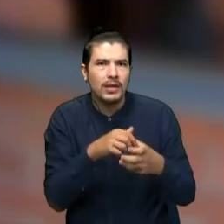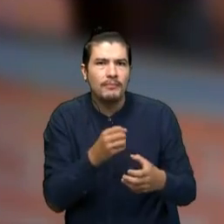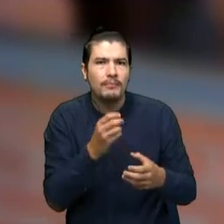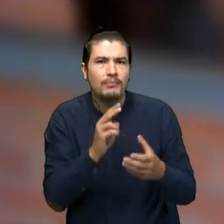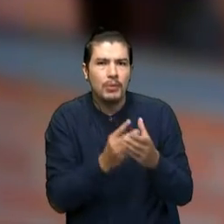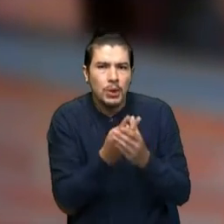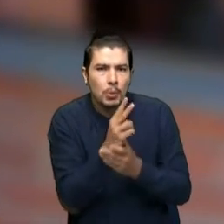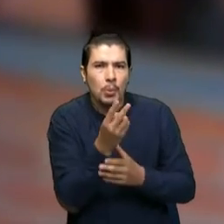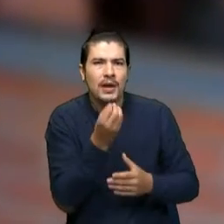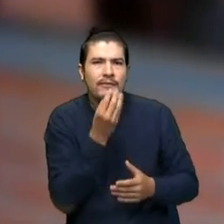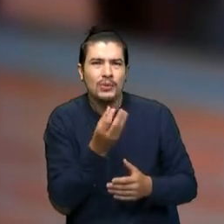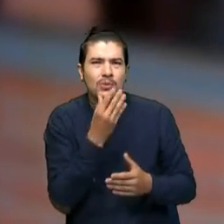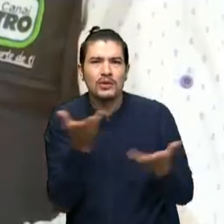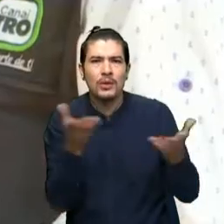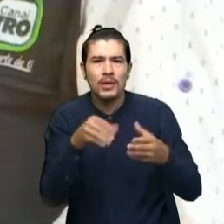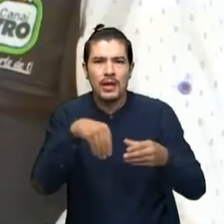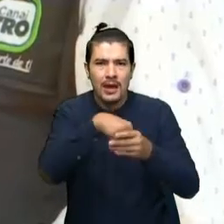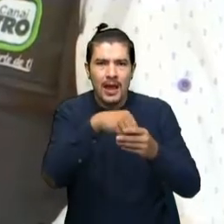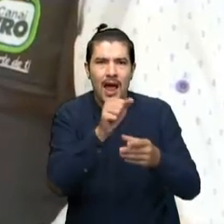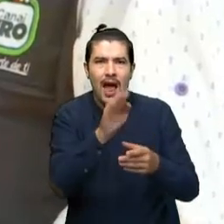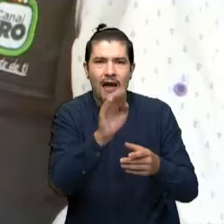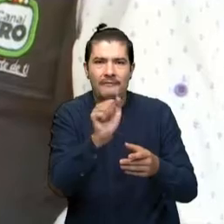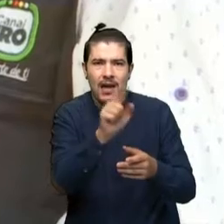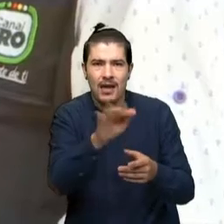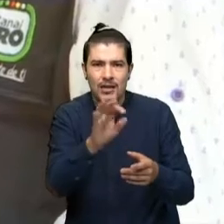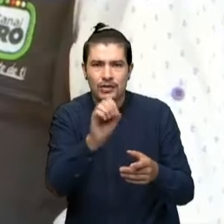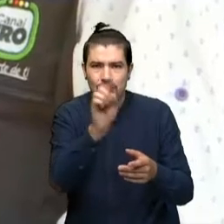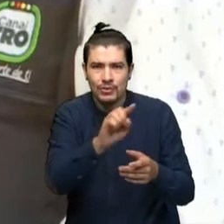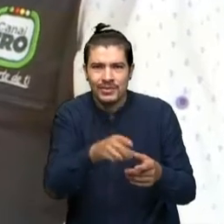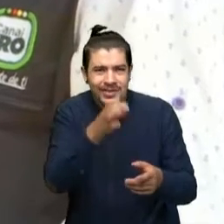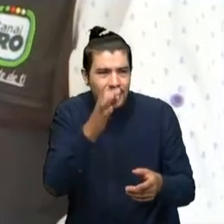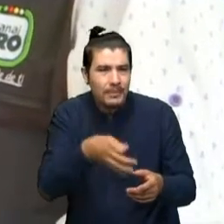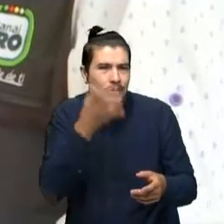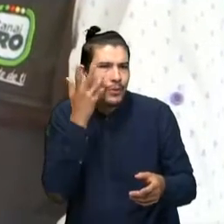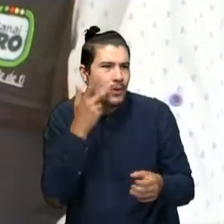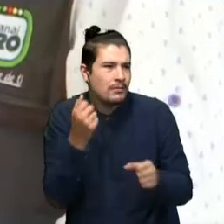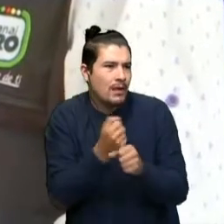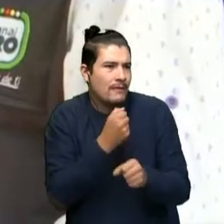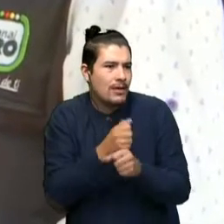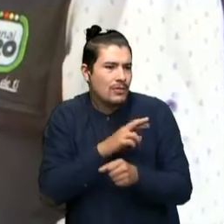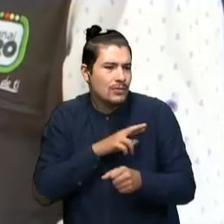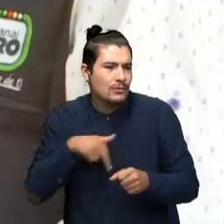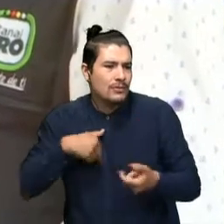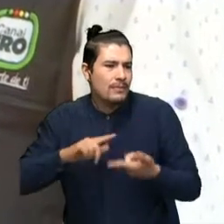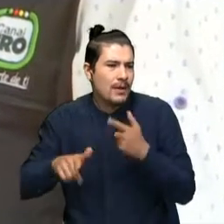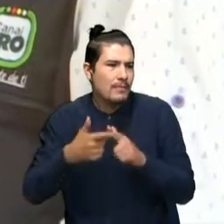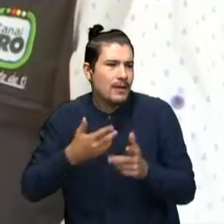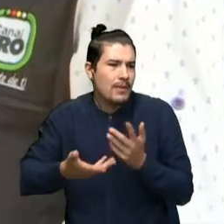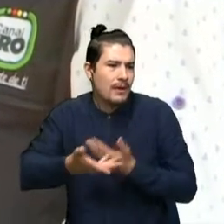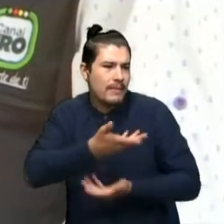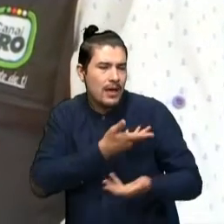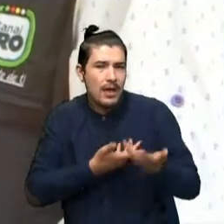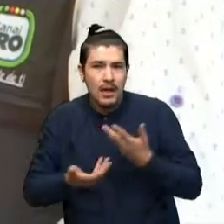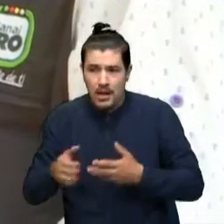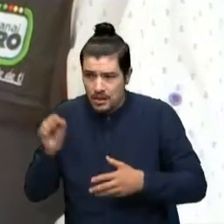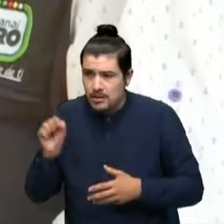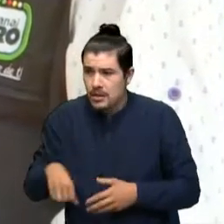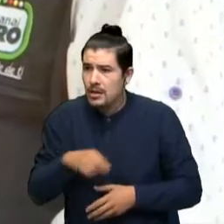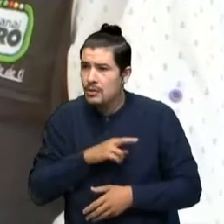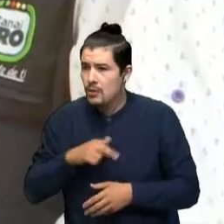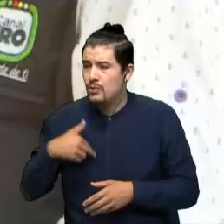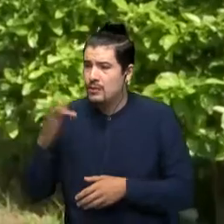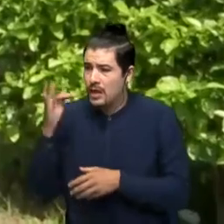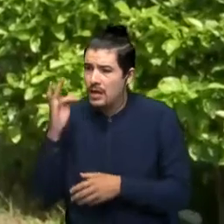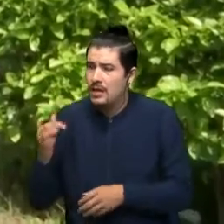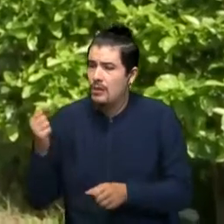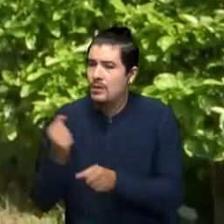en la casa. Él no, porque él permanecía trabajando en Abastos y todo, con nosotros. Si quieren, nosotros tenemos testigos que él